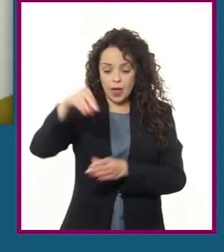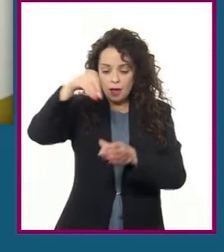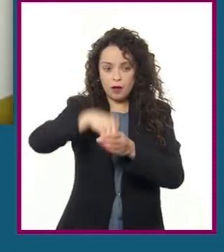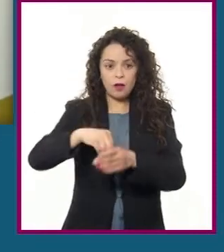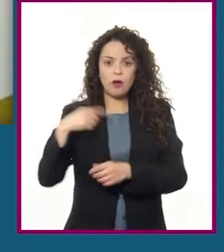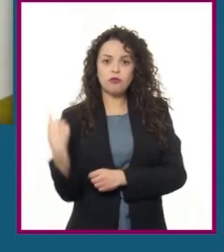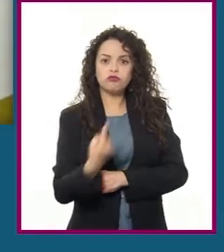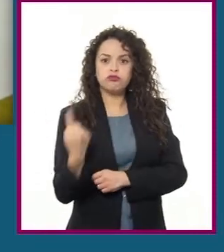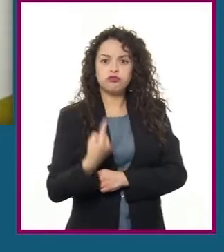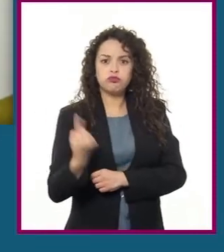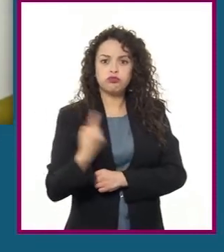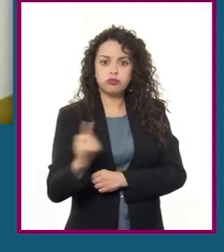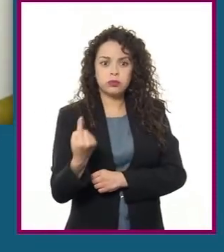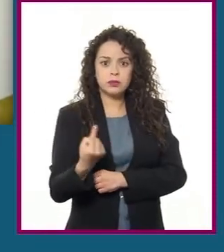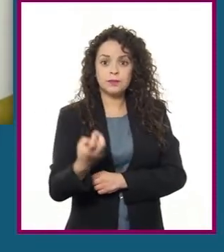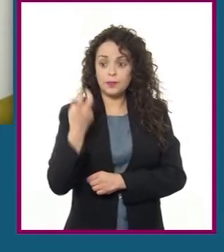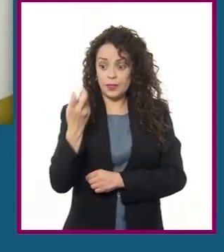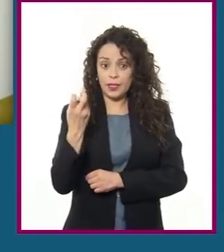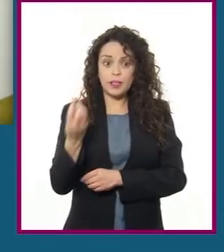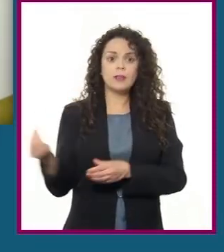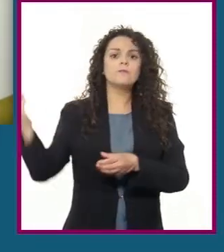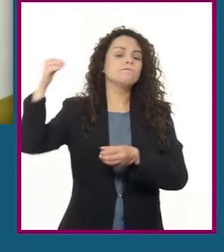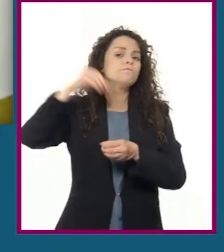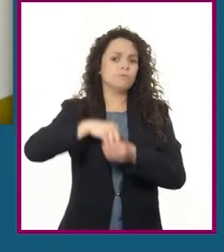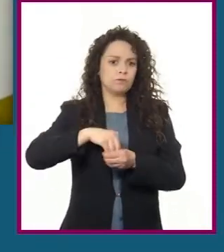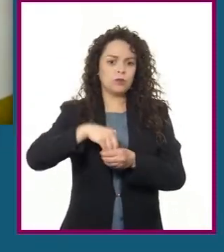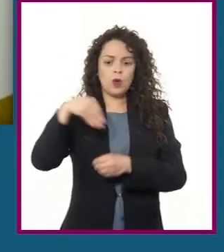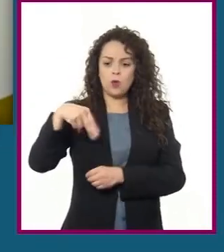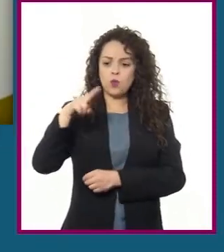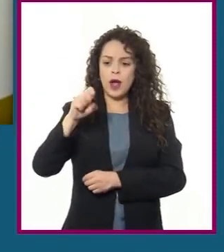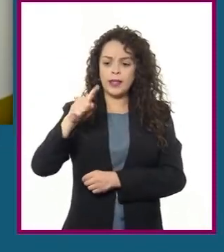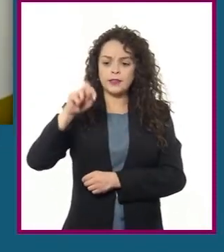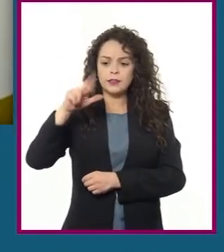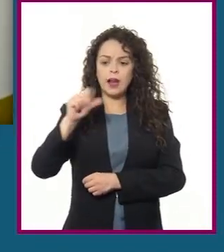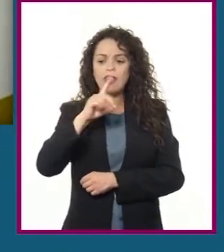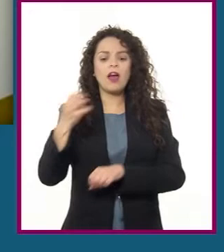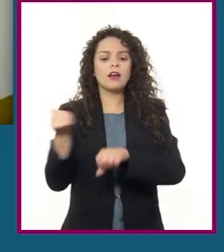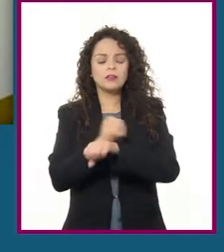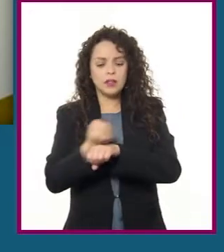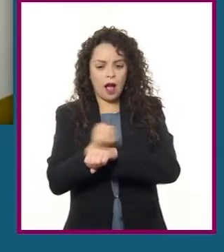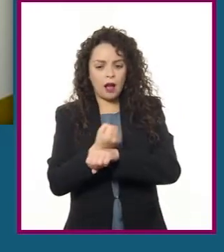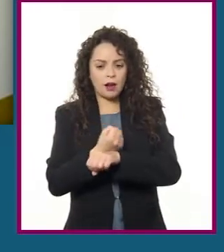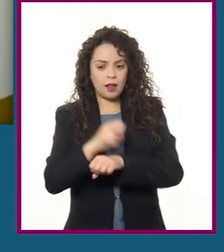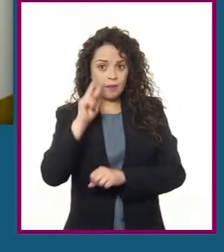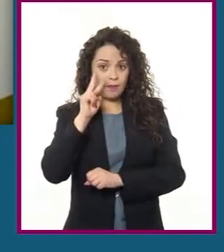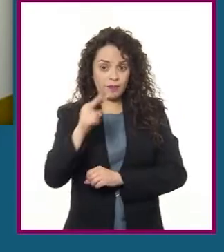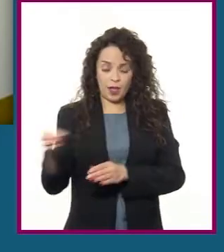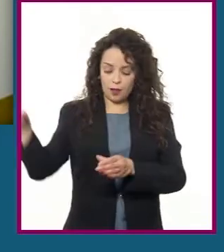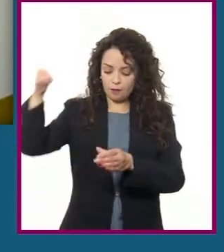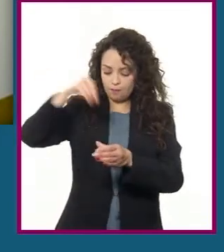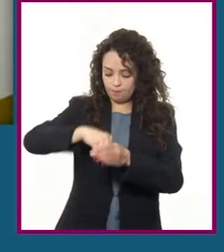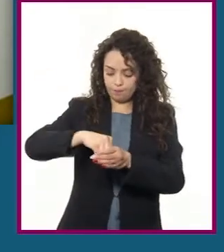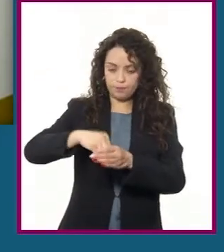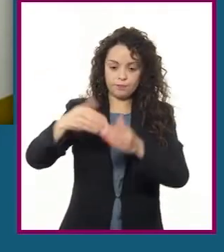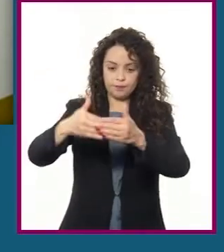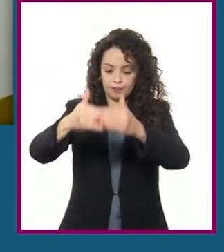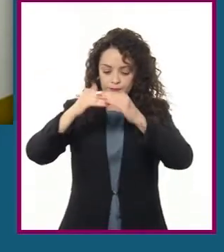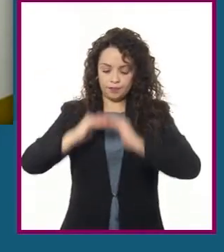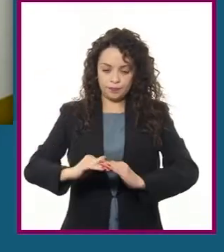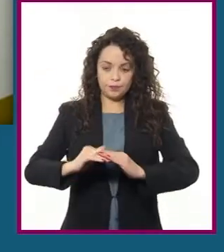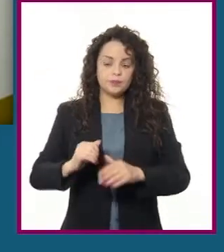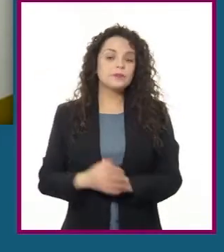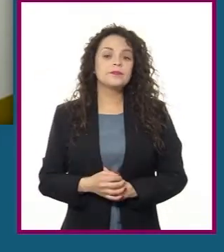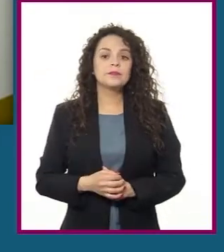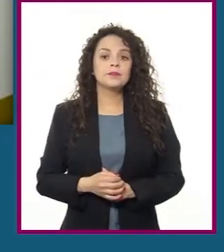equipos. Aquí introducimos nuestras muestras y lo vamos a hacer